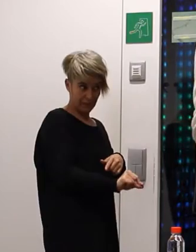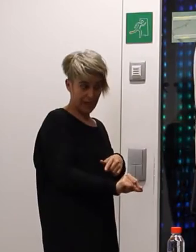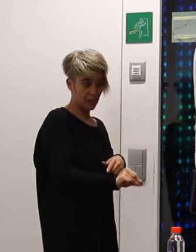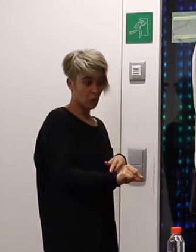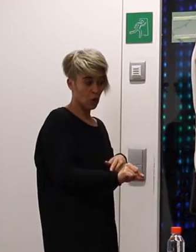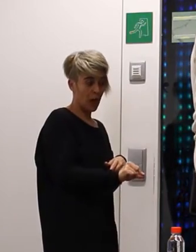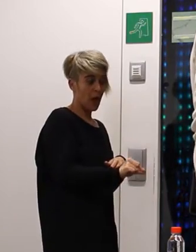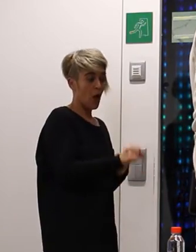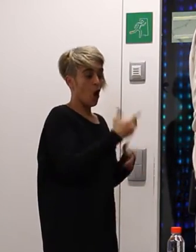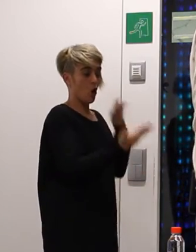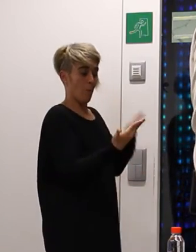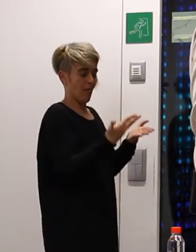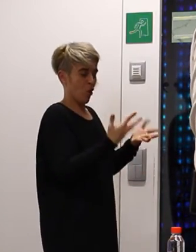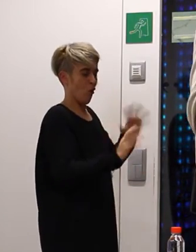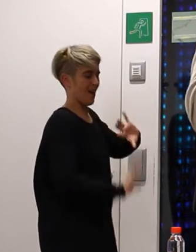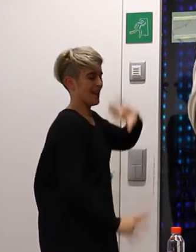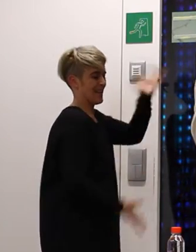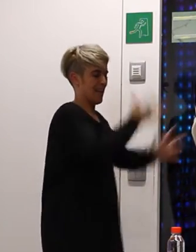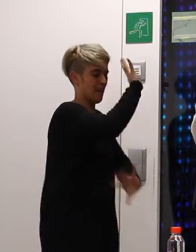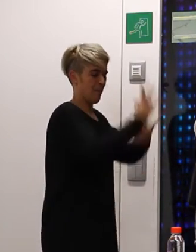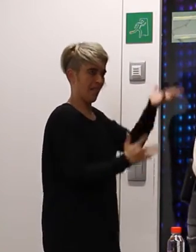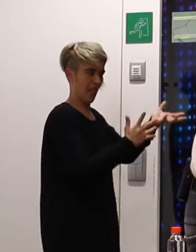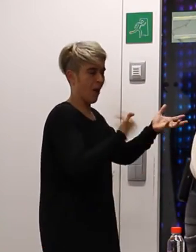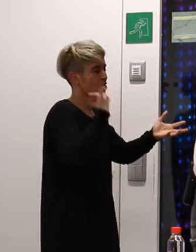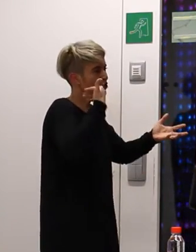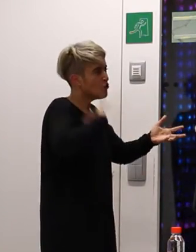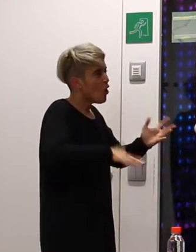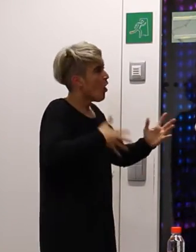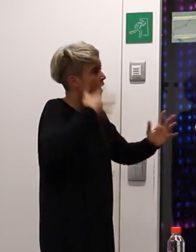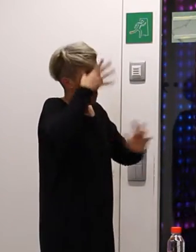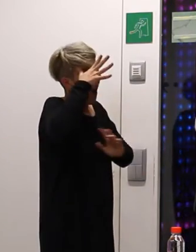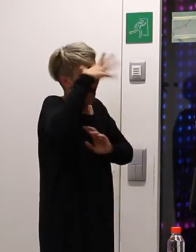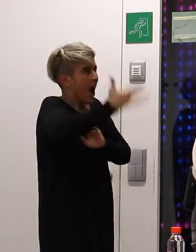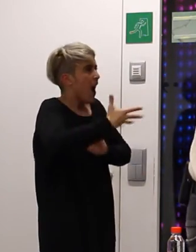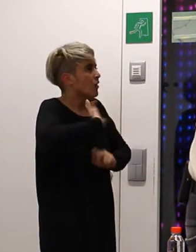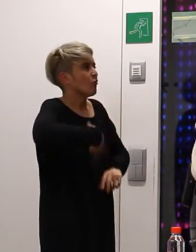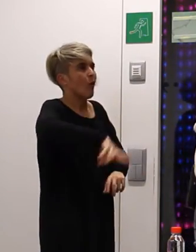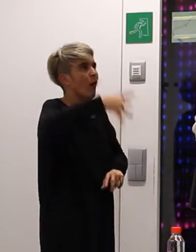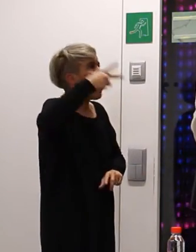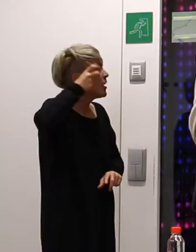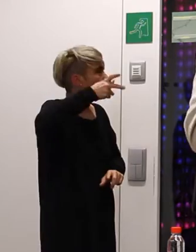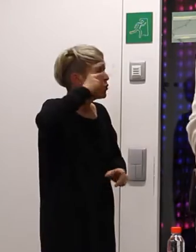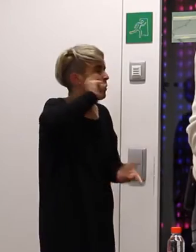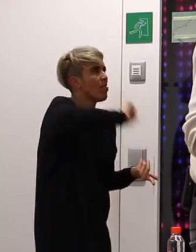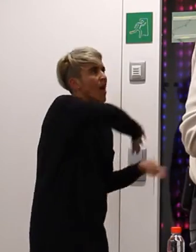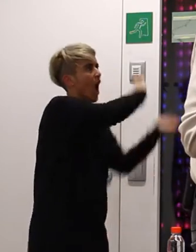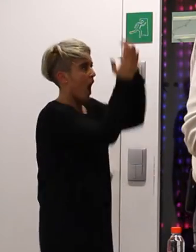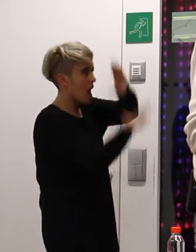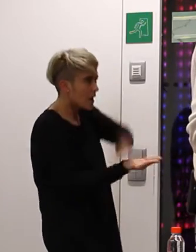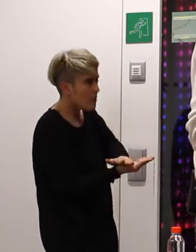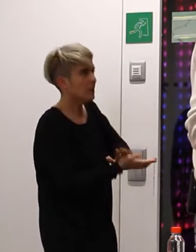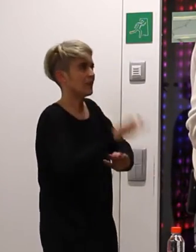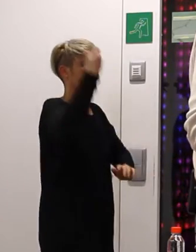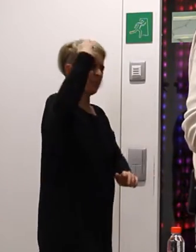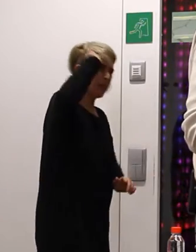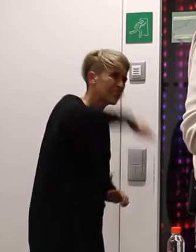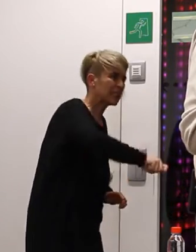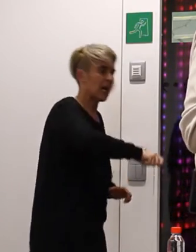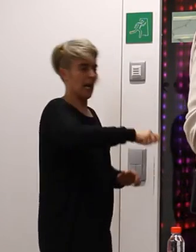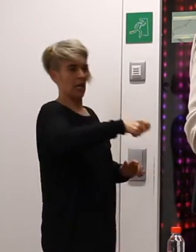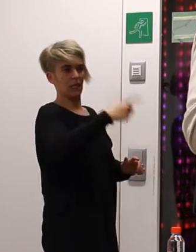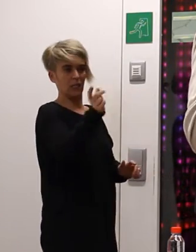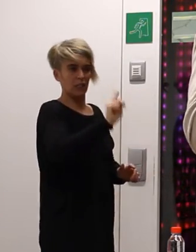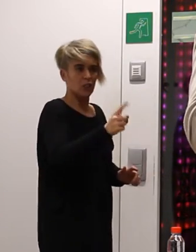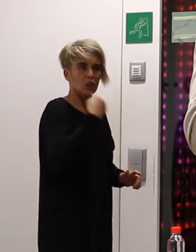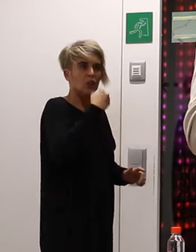Es que esto, estoy tan harto de escuchar en televisión que es al revés, que es muy cara la energía renovable, que